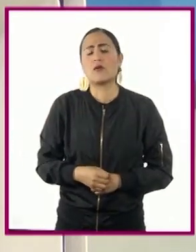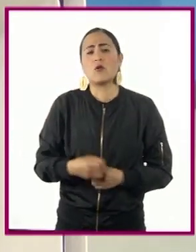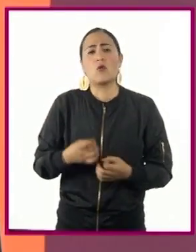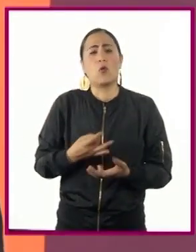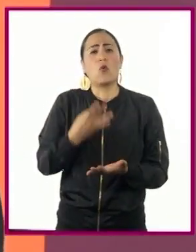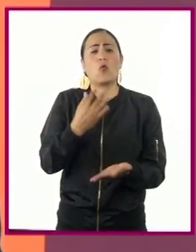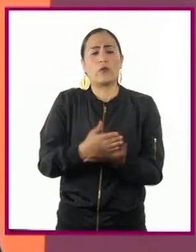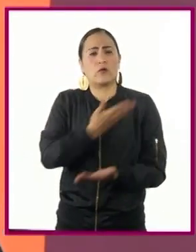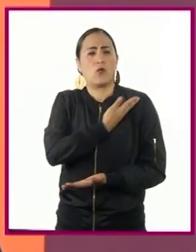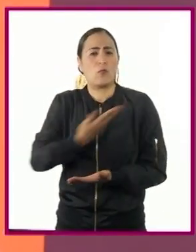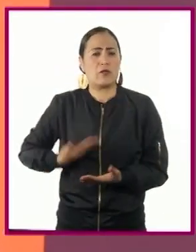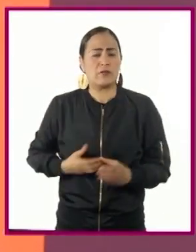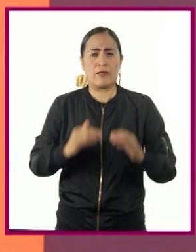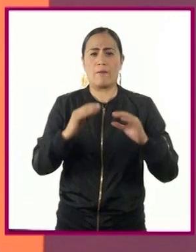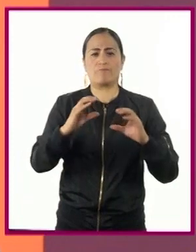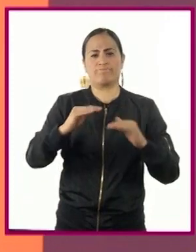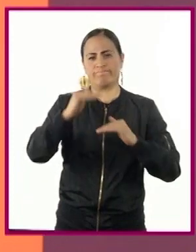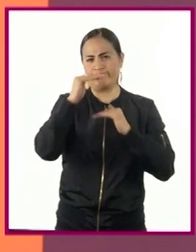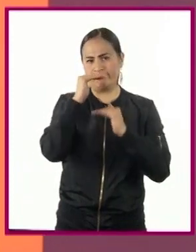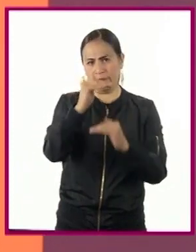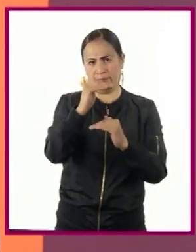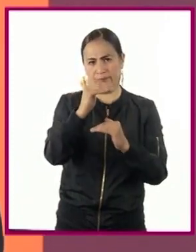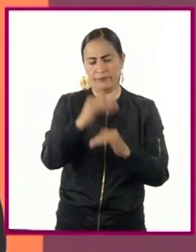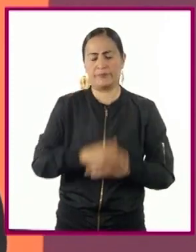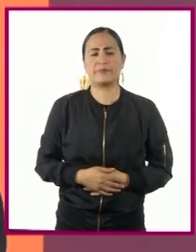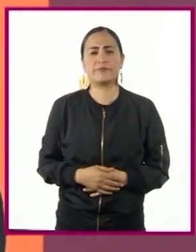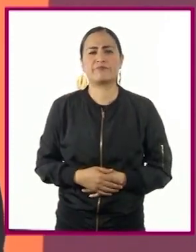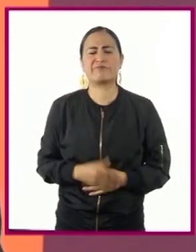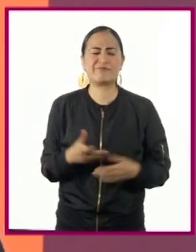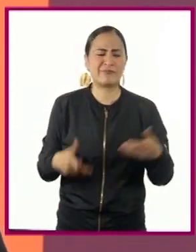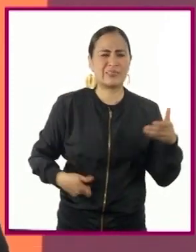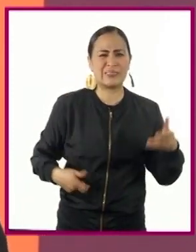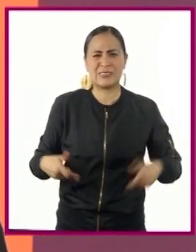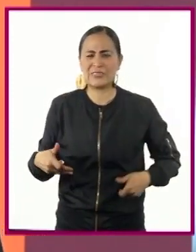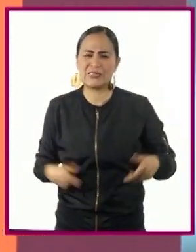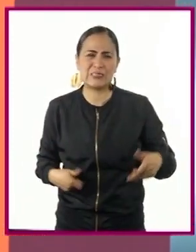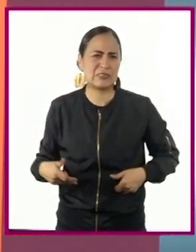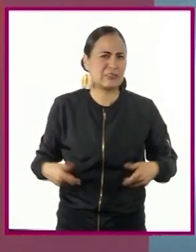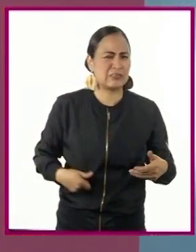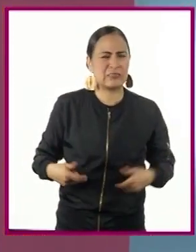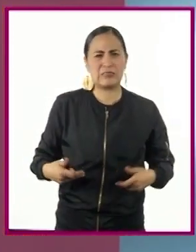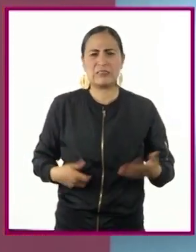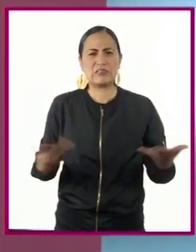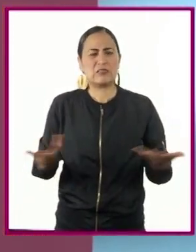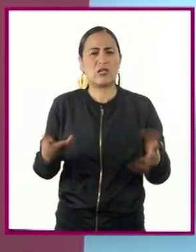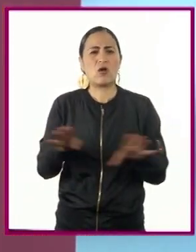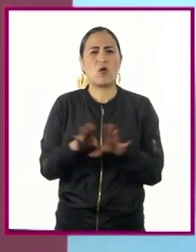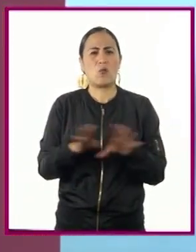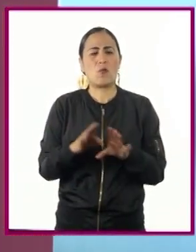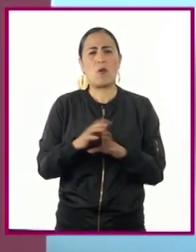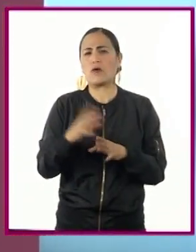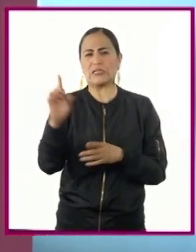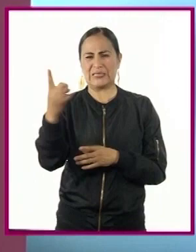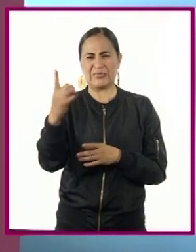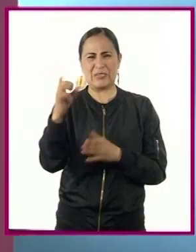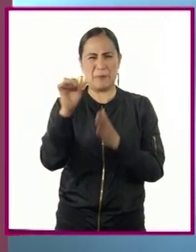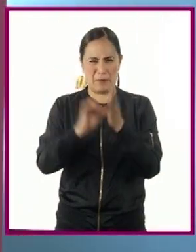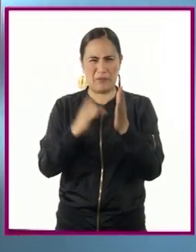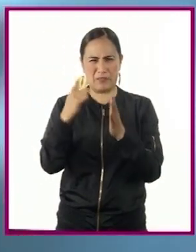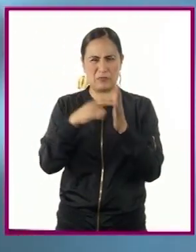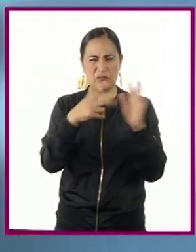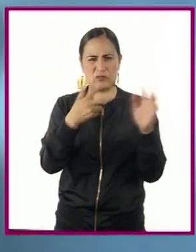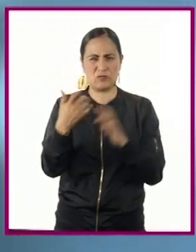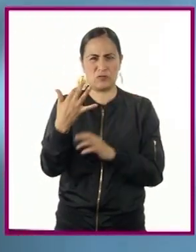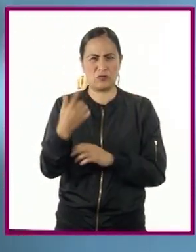Ejecutivo. El descontento y la desconfianza se materializaron en diciembre de ese mismo año, cuando los conservadores